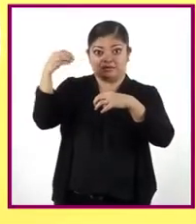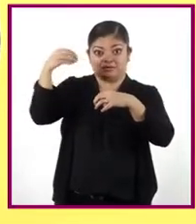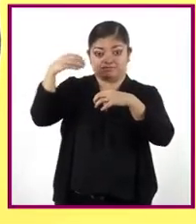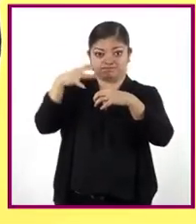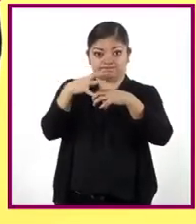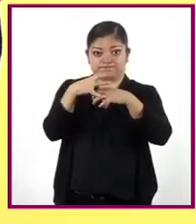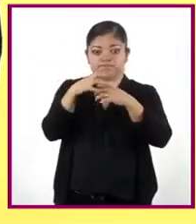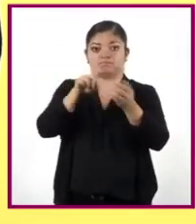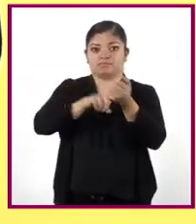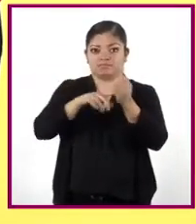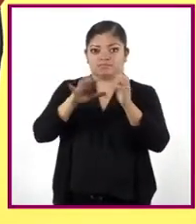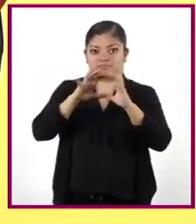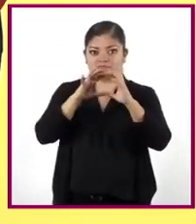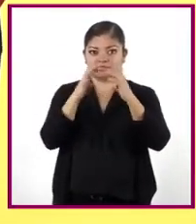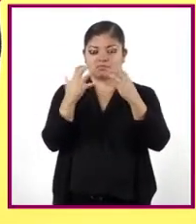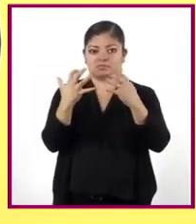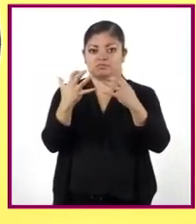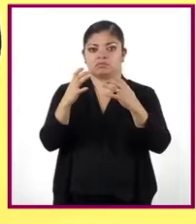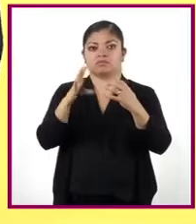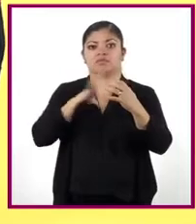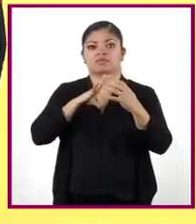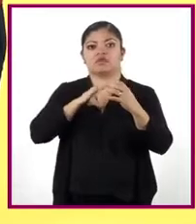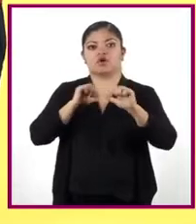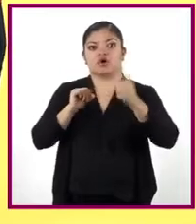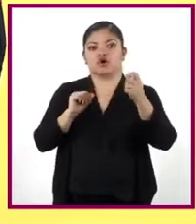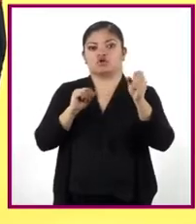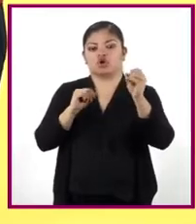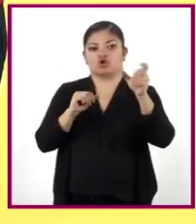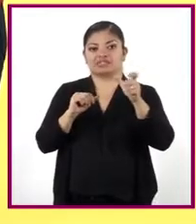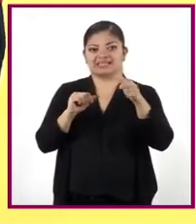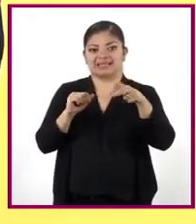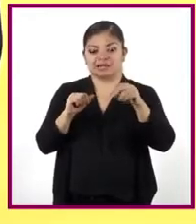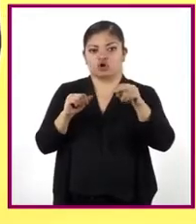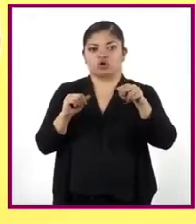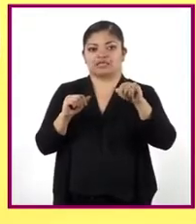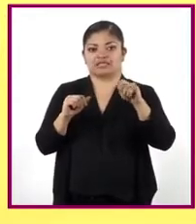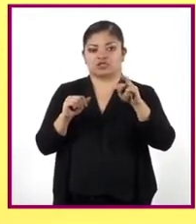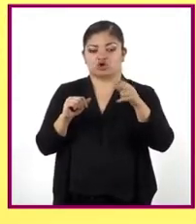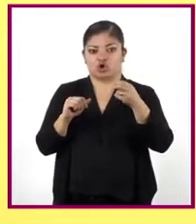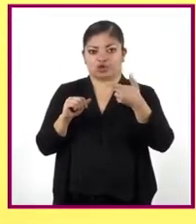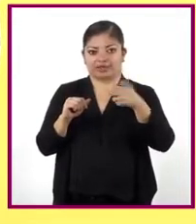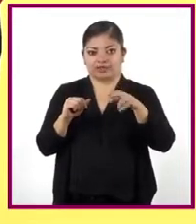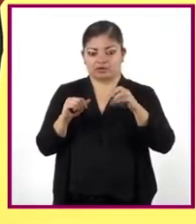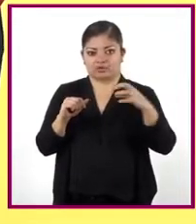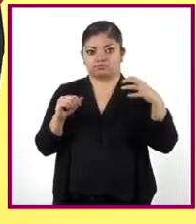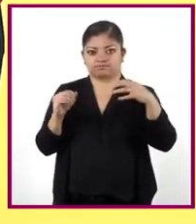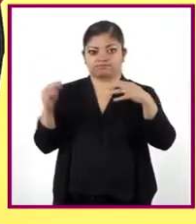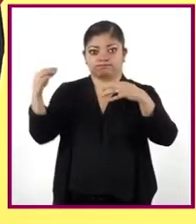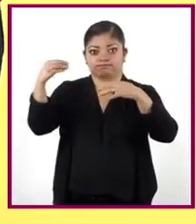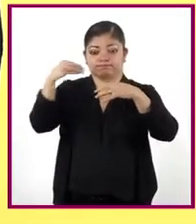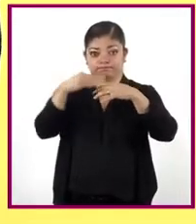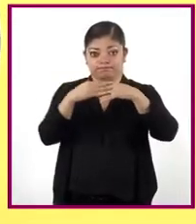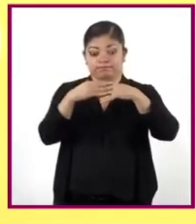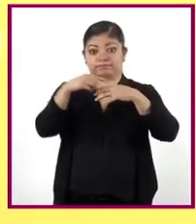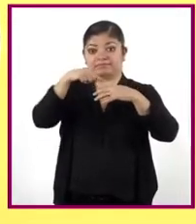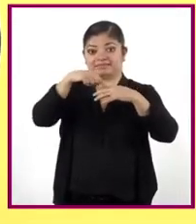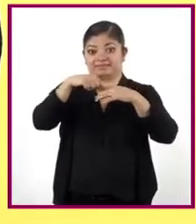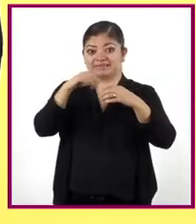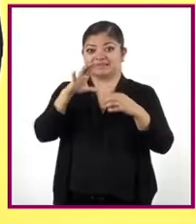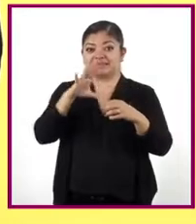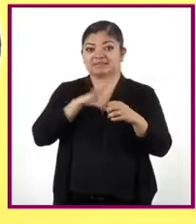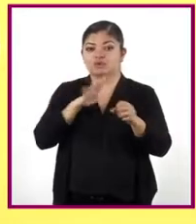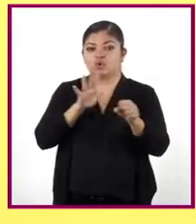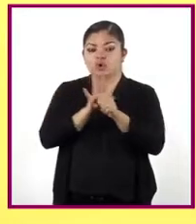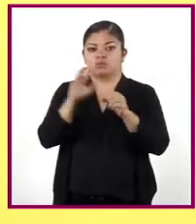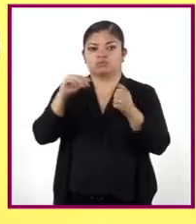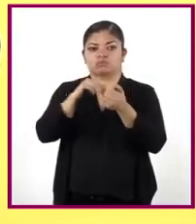alcanzan la atmósfera terrestre, chocan con las moléculas de oxígeno y nitrógeno y dependiendo de las moléculas con las que se impacten,